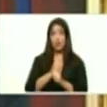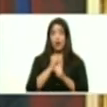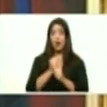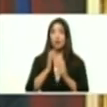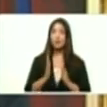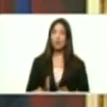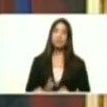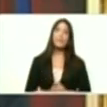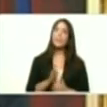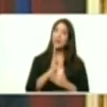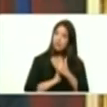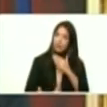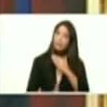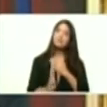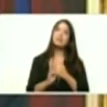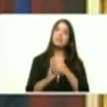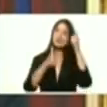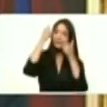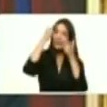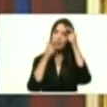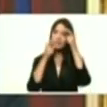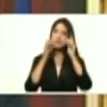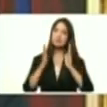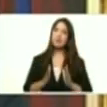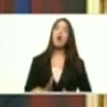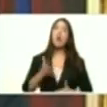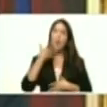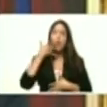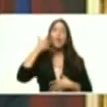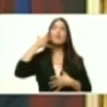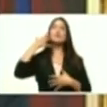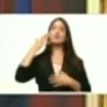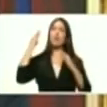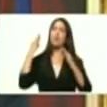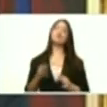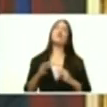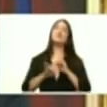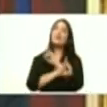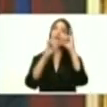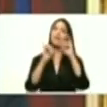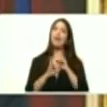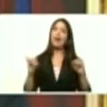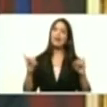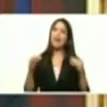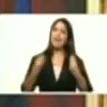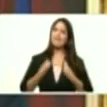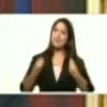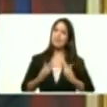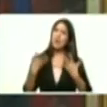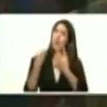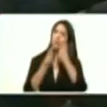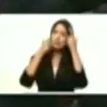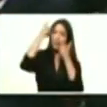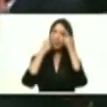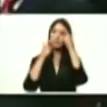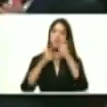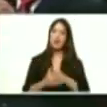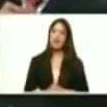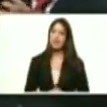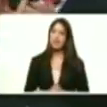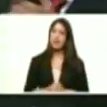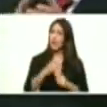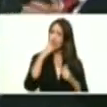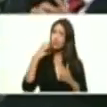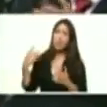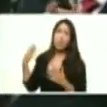con humildad de chavista que soy, orgulloso y feliz de serlo, y de haber vivido con ese gigante toda esta